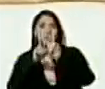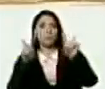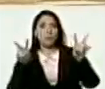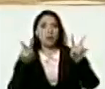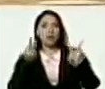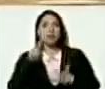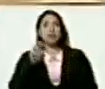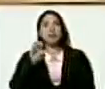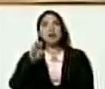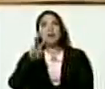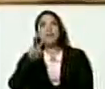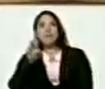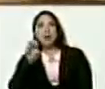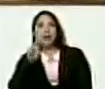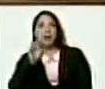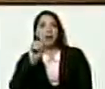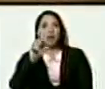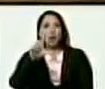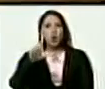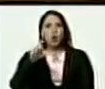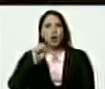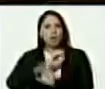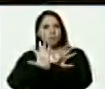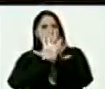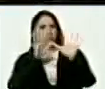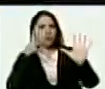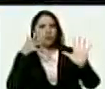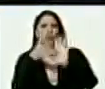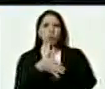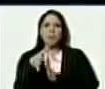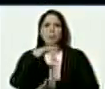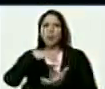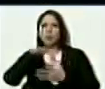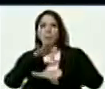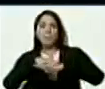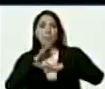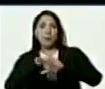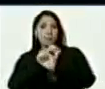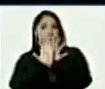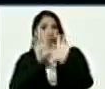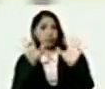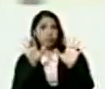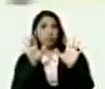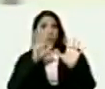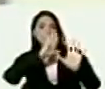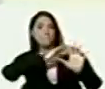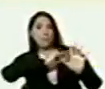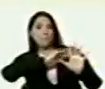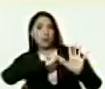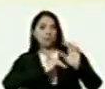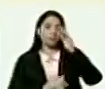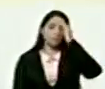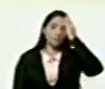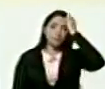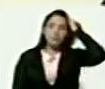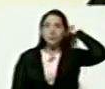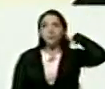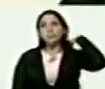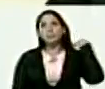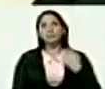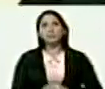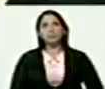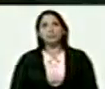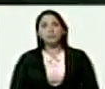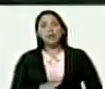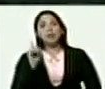Reverol, quien ofrecía detalles sobre algunos delitos de connotación esclarecidos por el Cuerpo de Investigaciones Científicas, Penales y Criminalísticas. Por